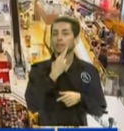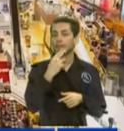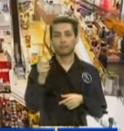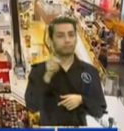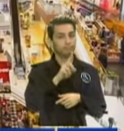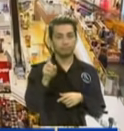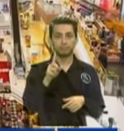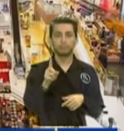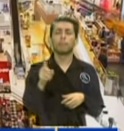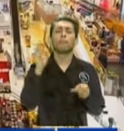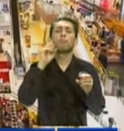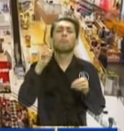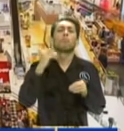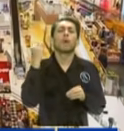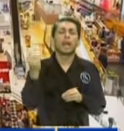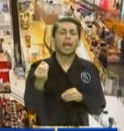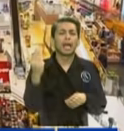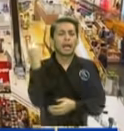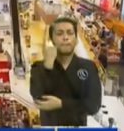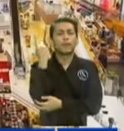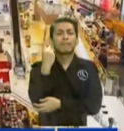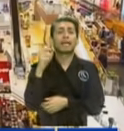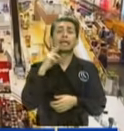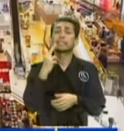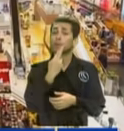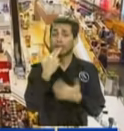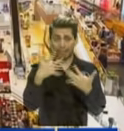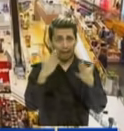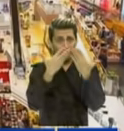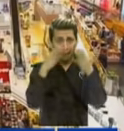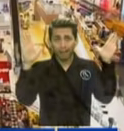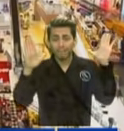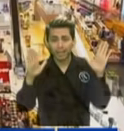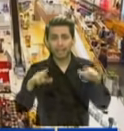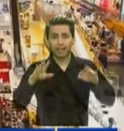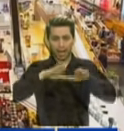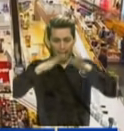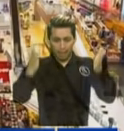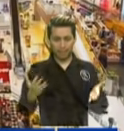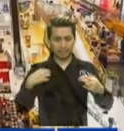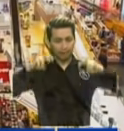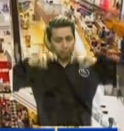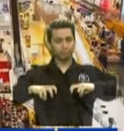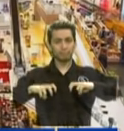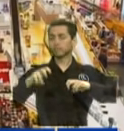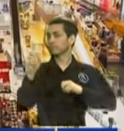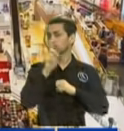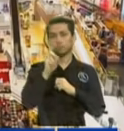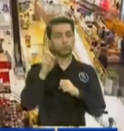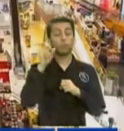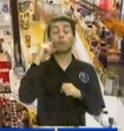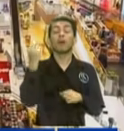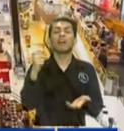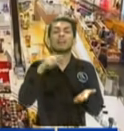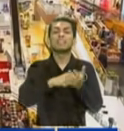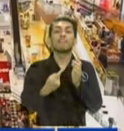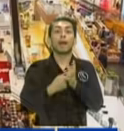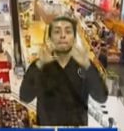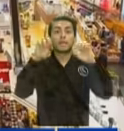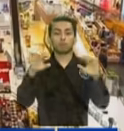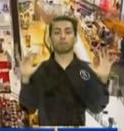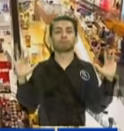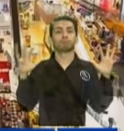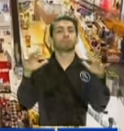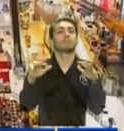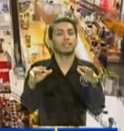es importante los no restaurantes todavía de mesa por mesa? Porque significa aglutinamiento de personas. Como estamos